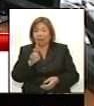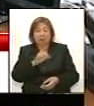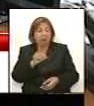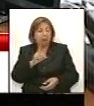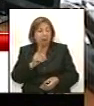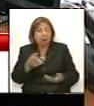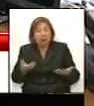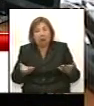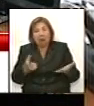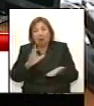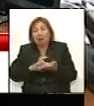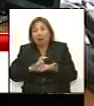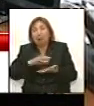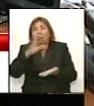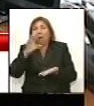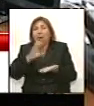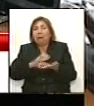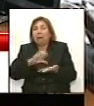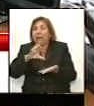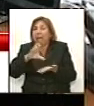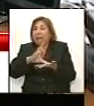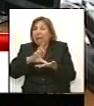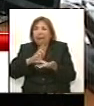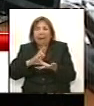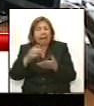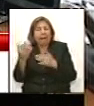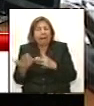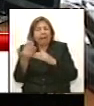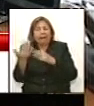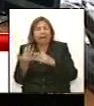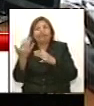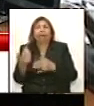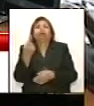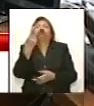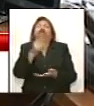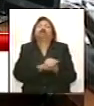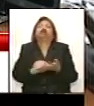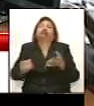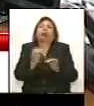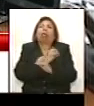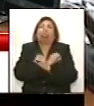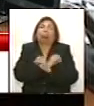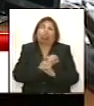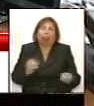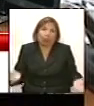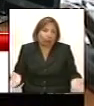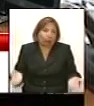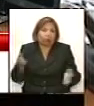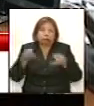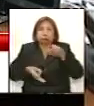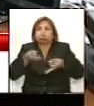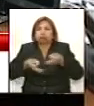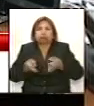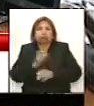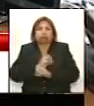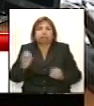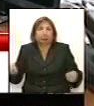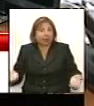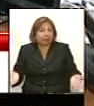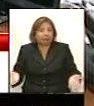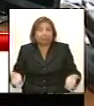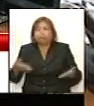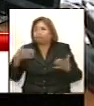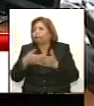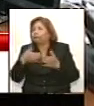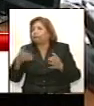cumplen. Por ejemplo, Lima Centro. En Lima Centro uno puede esperar hasta un mes y no sale la audiencia o se dicta resolución sin audiencia, en contra de lo